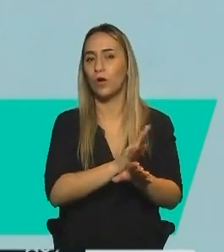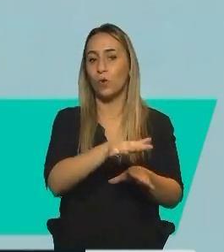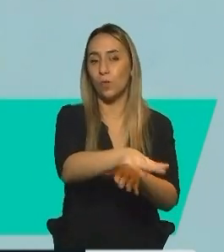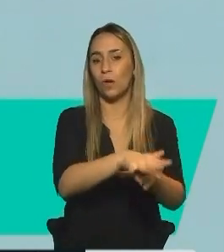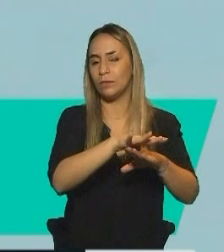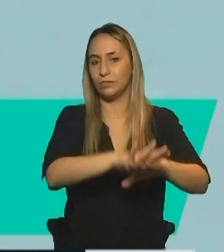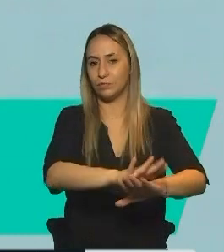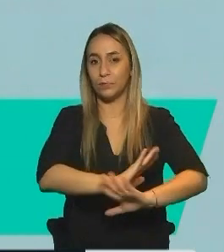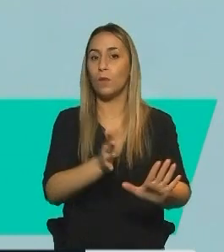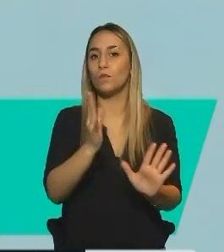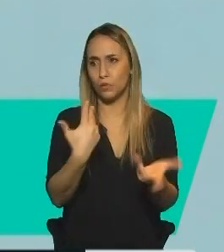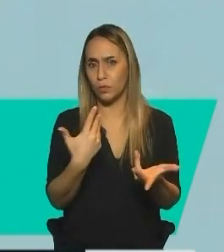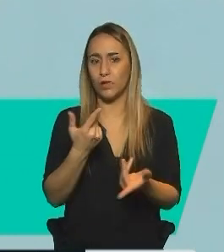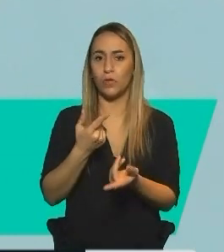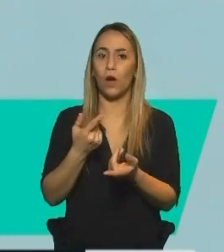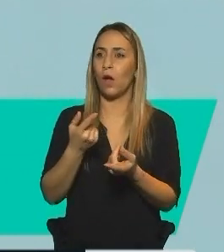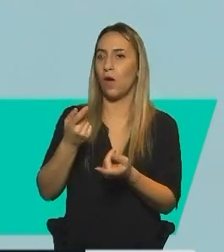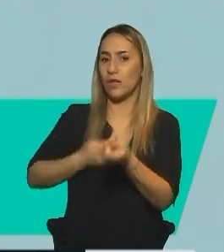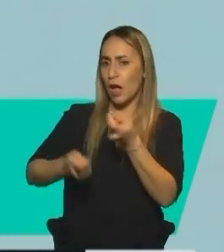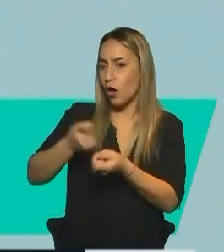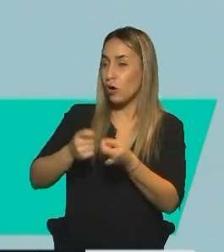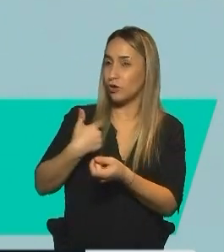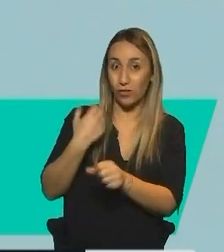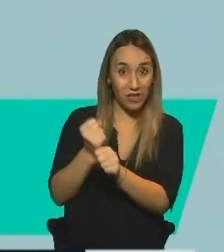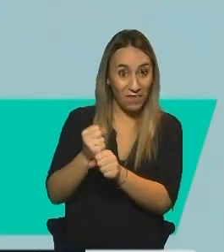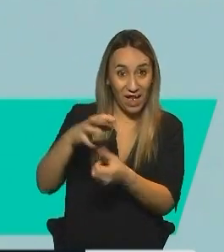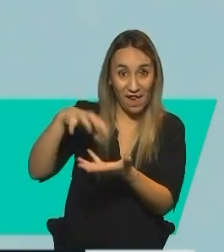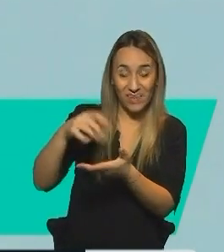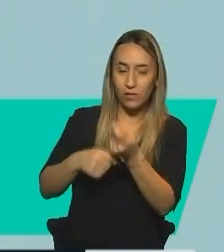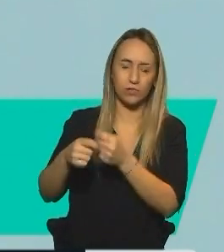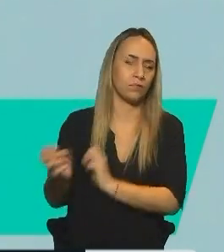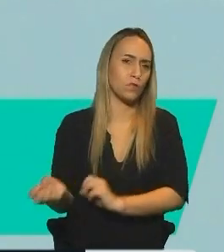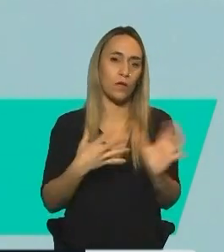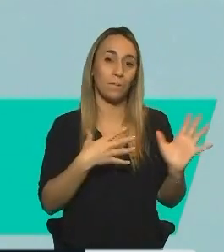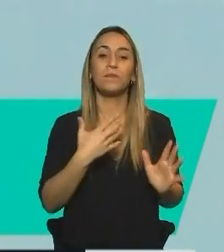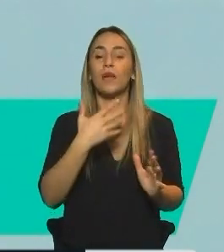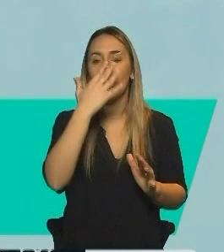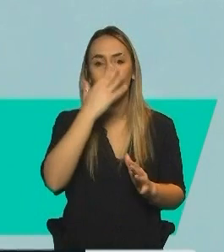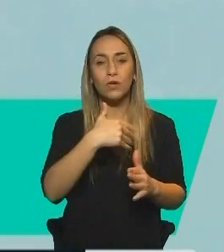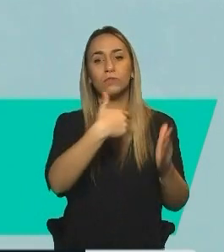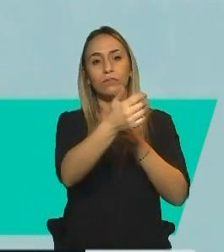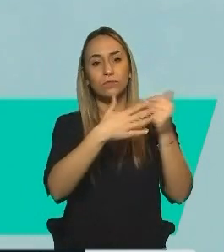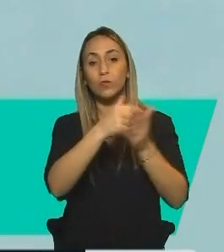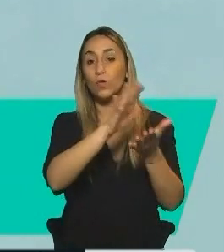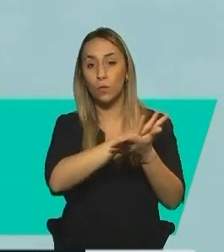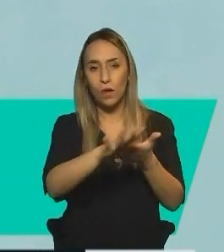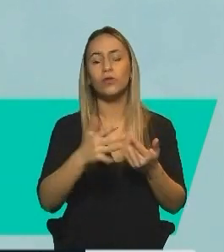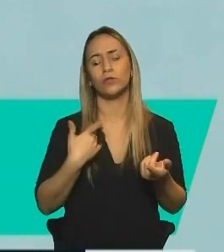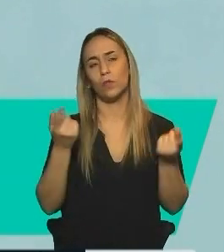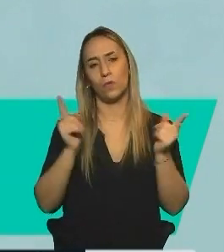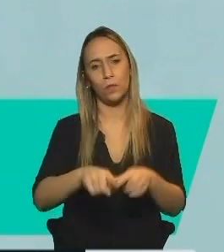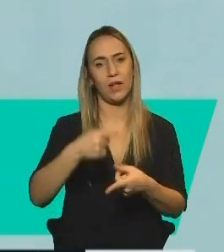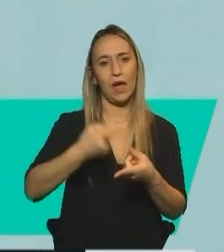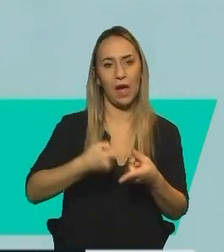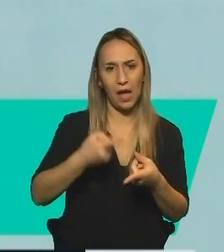se mudaron todos, así que no venía. Cuando vino, se hizo el edificio nuevo, empecé a volver a los actos de AMIA